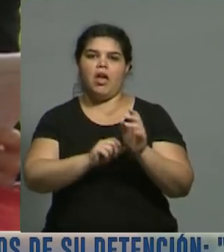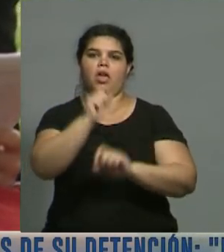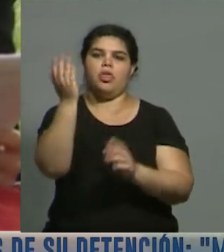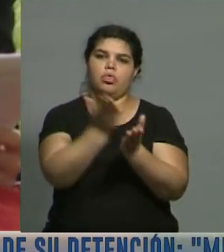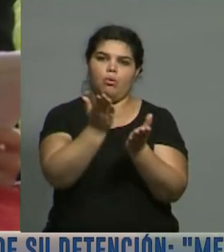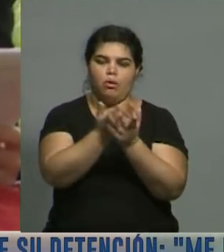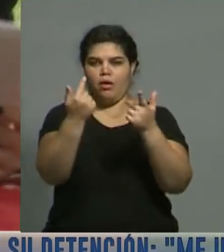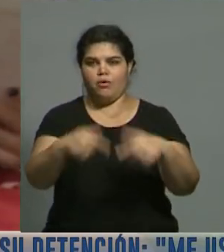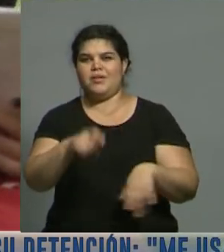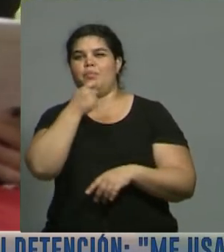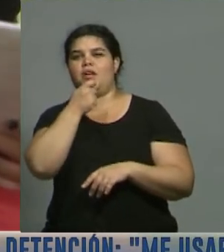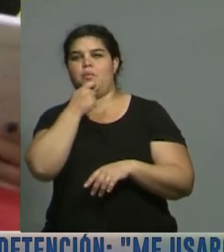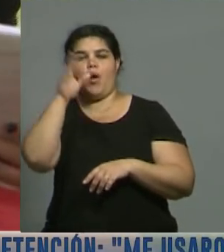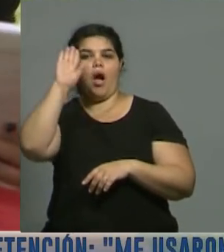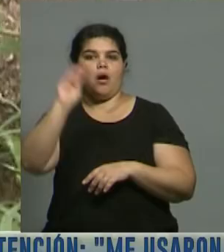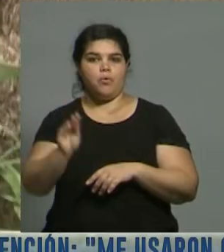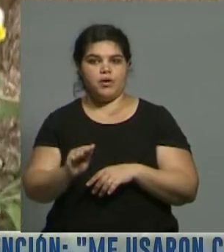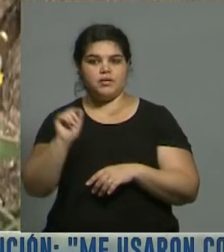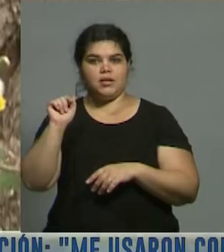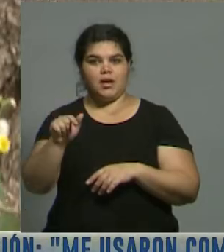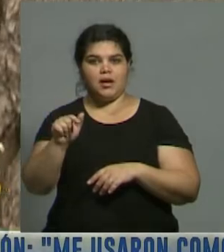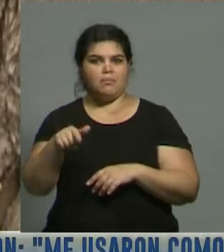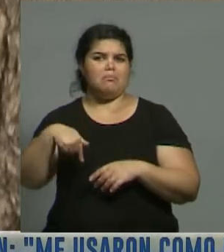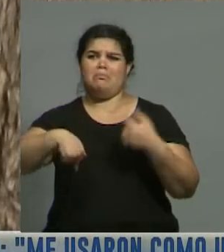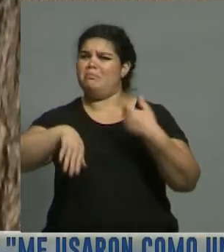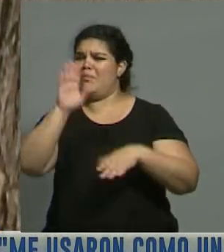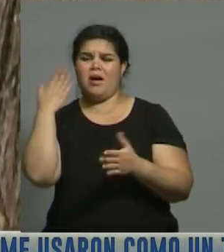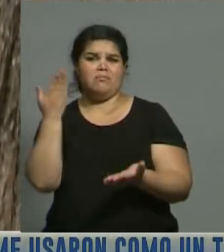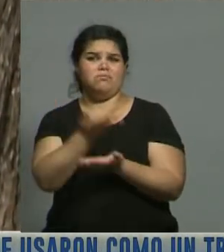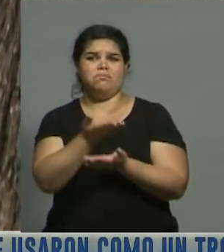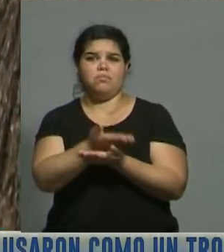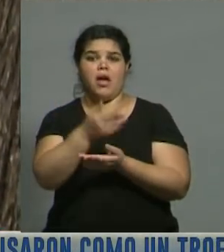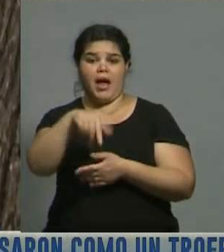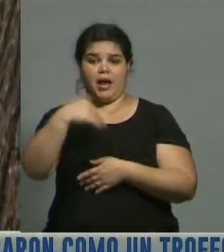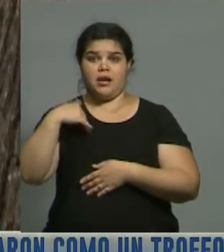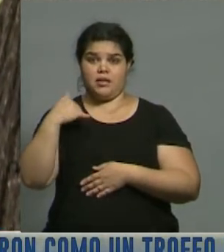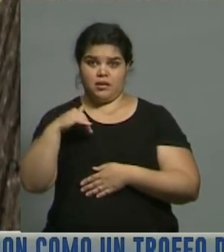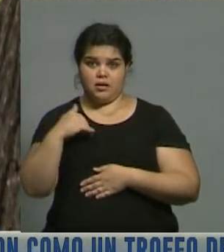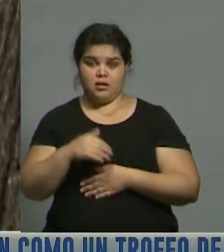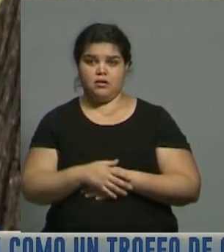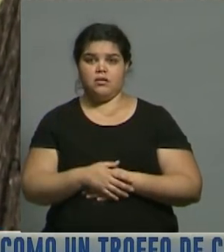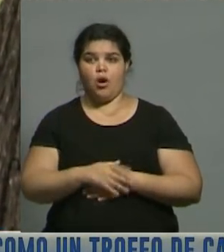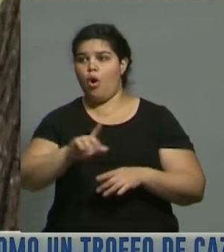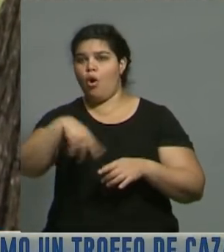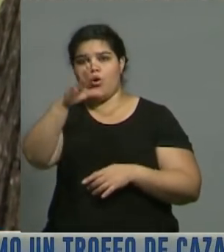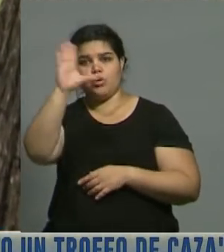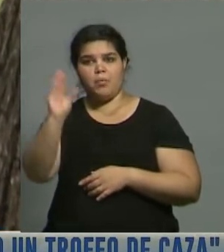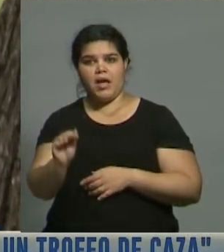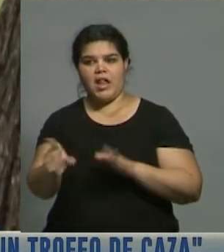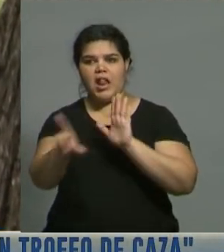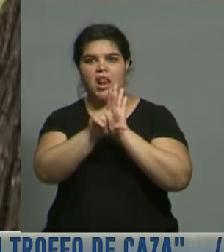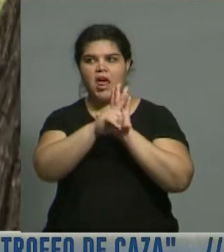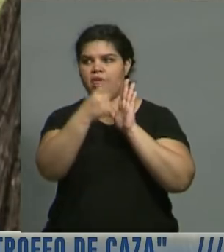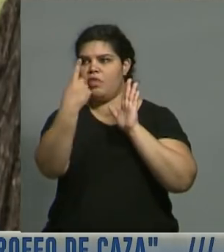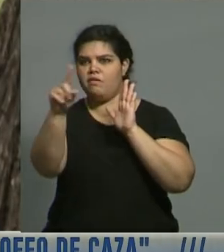dar un ejemplo concreto, abogacía, que es una de las carreras más demandadas en la Sí. República Argentina, en otros países las leyes son